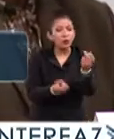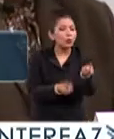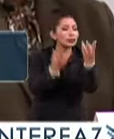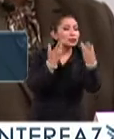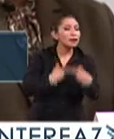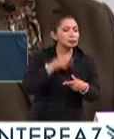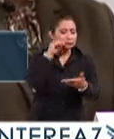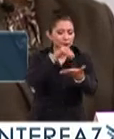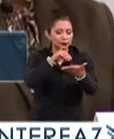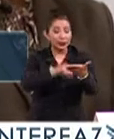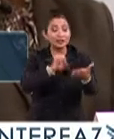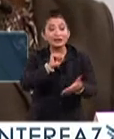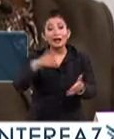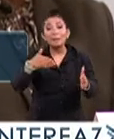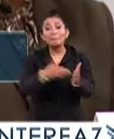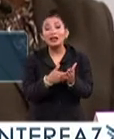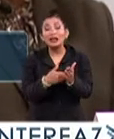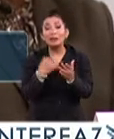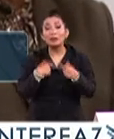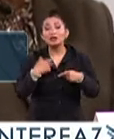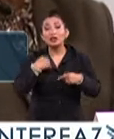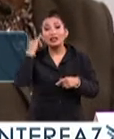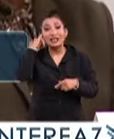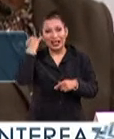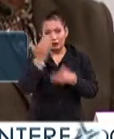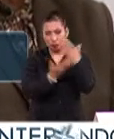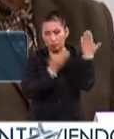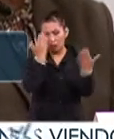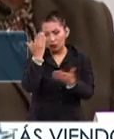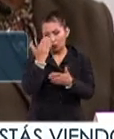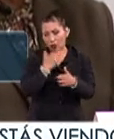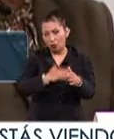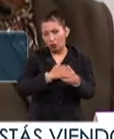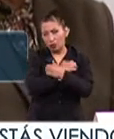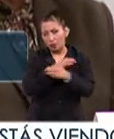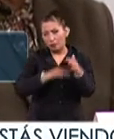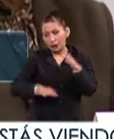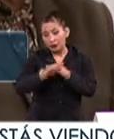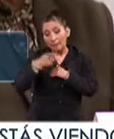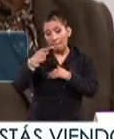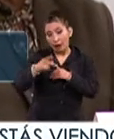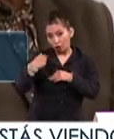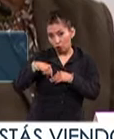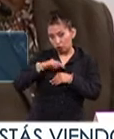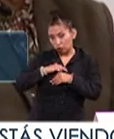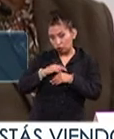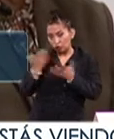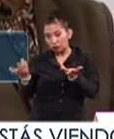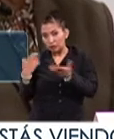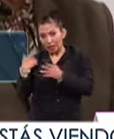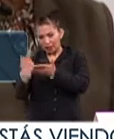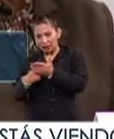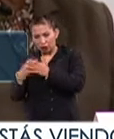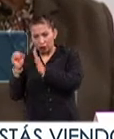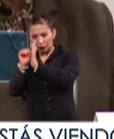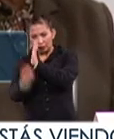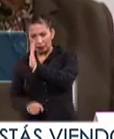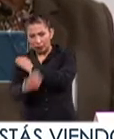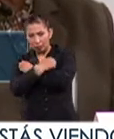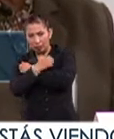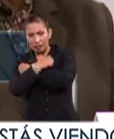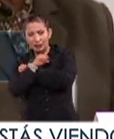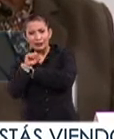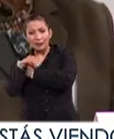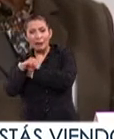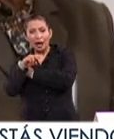se registraron 60,000 indígenas, decíamos, en la educación básica, pero a través de los instrumentos que tenemos en el sistema educativo, menciono